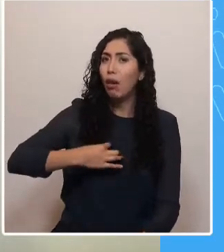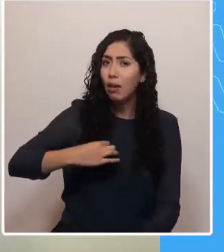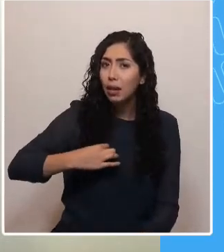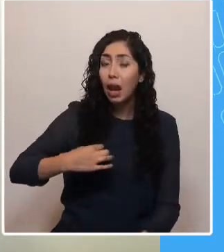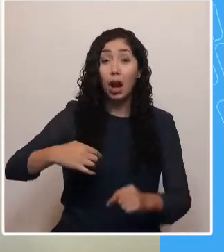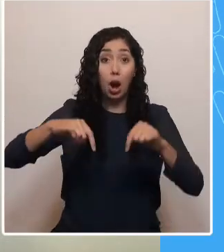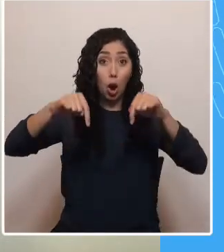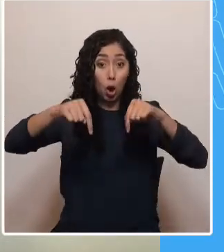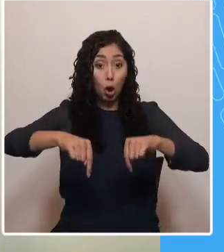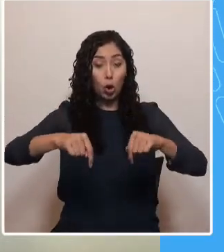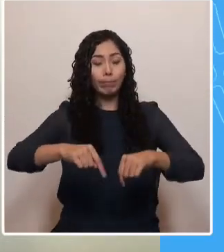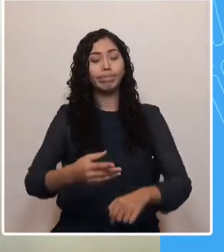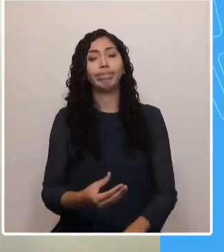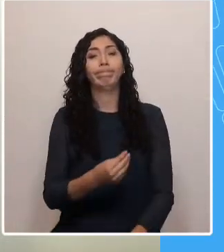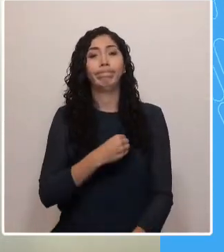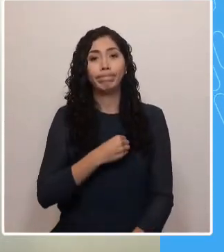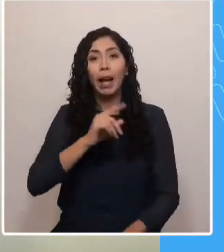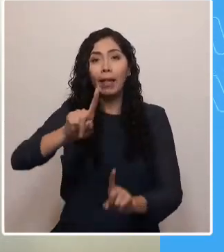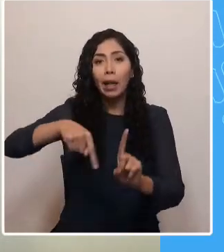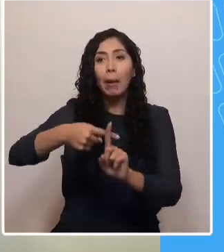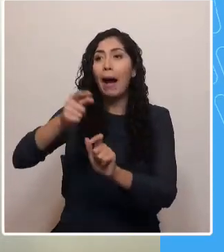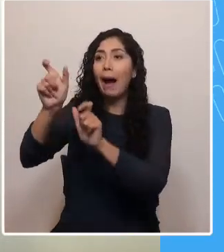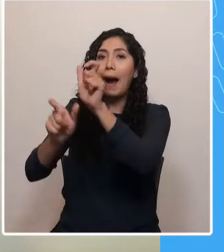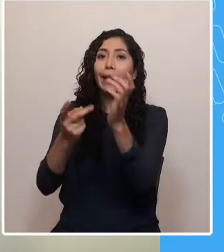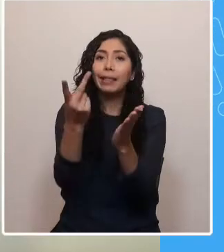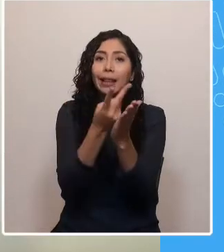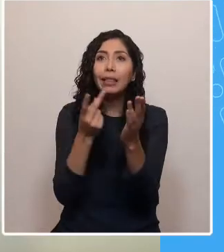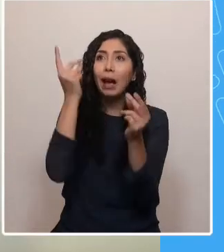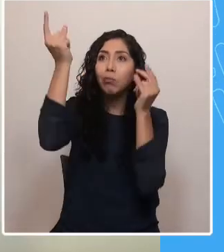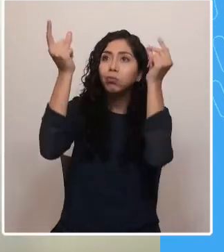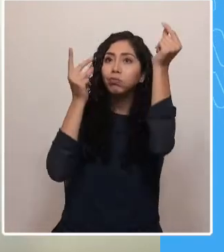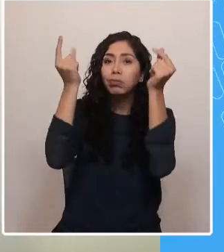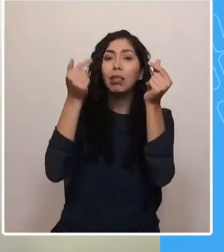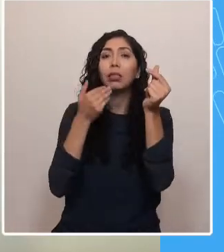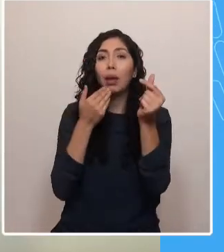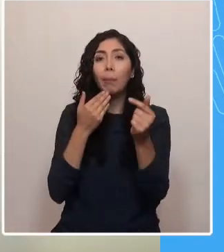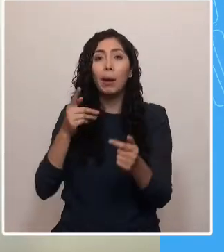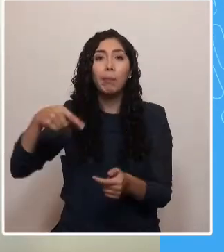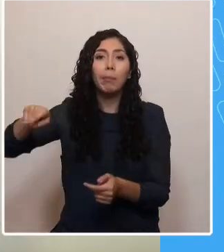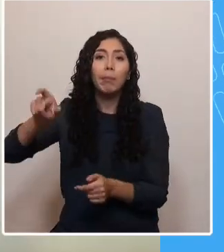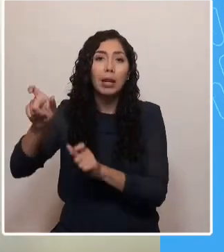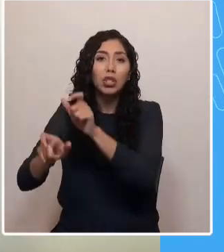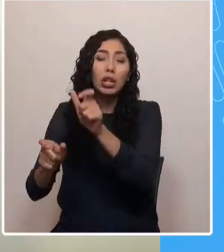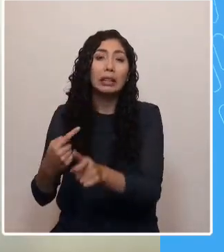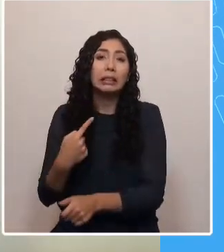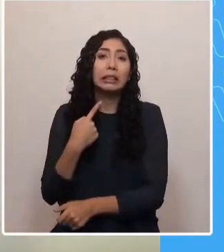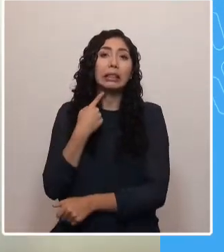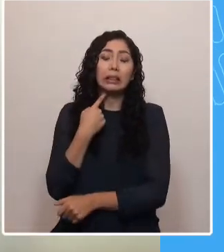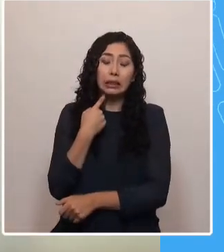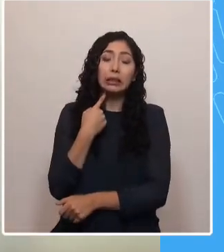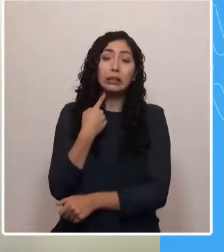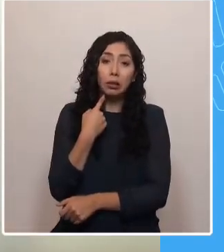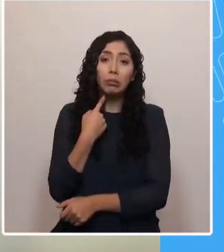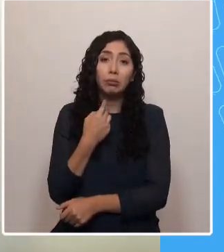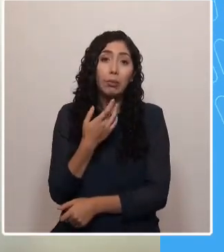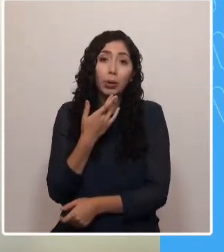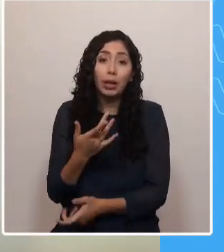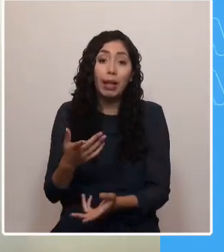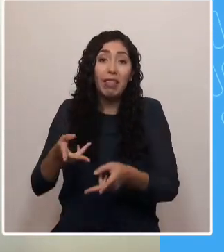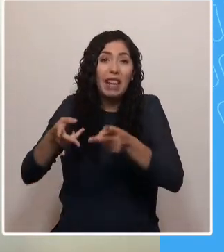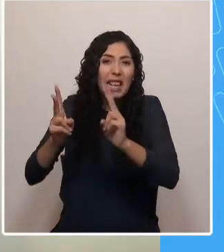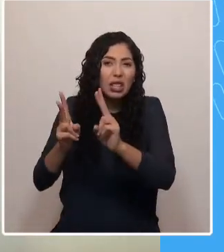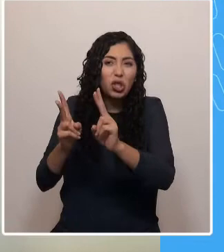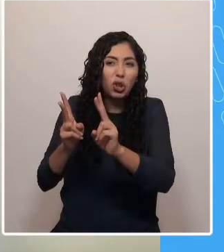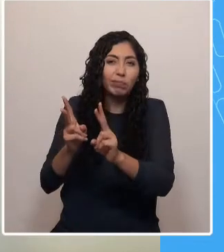lamentablemente, sumamos a los artistas y creativos a ese triste listado de personas negativamente afectadas por derechos engañosos